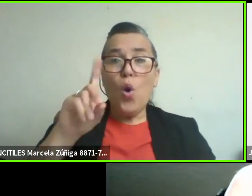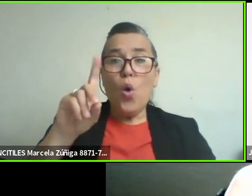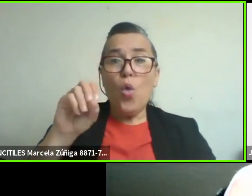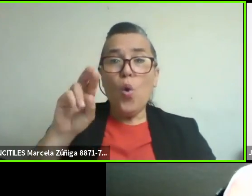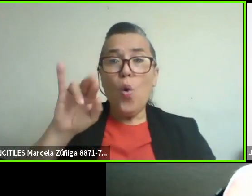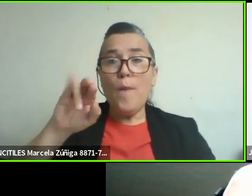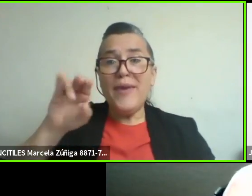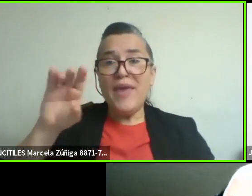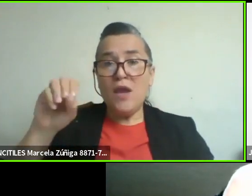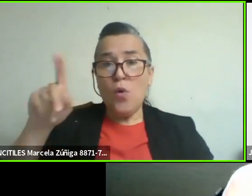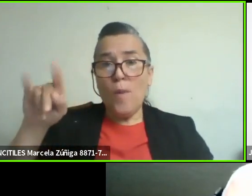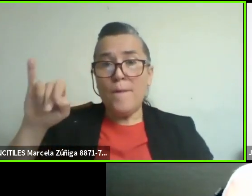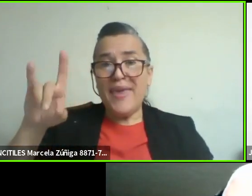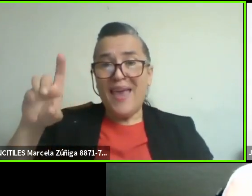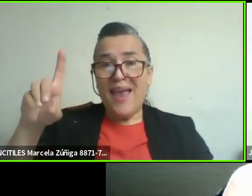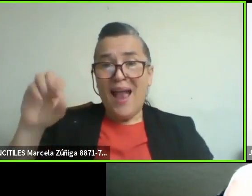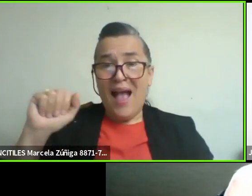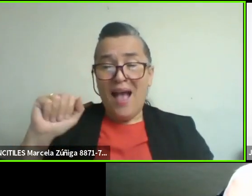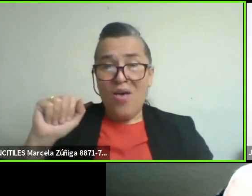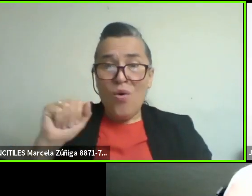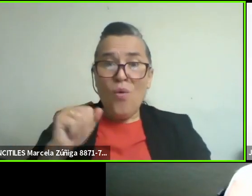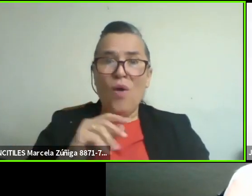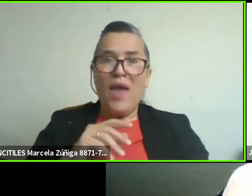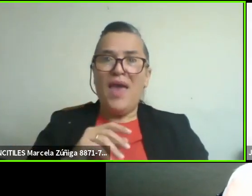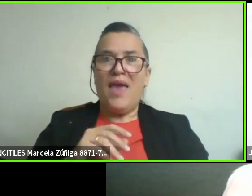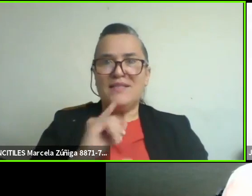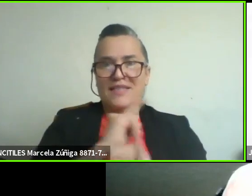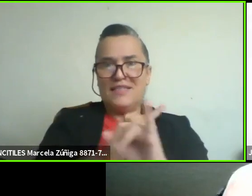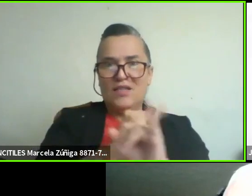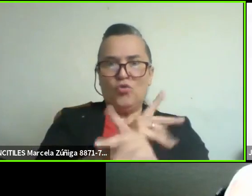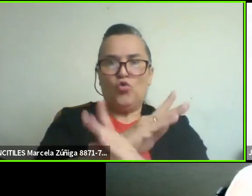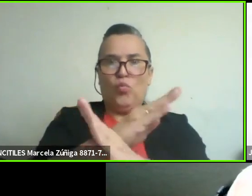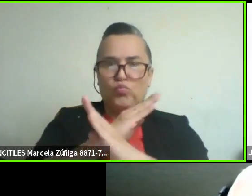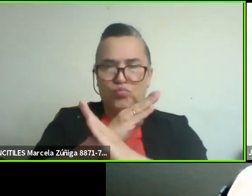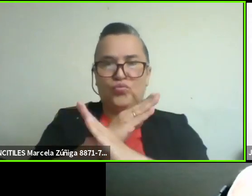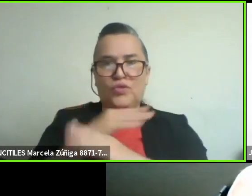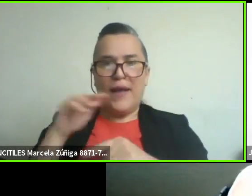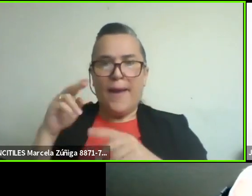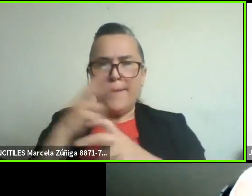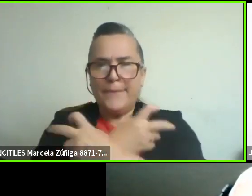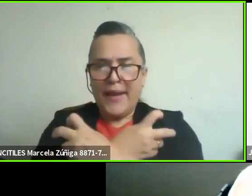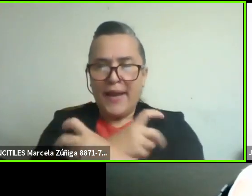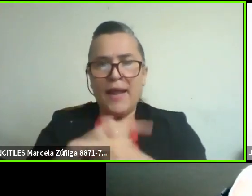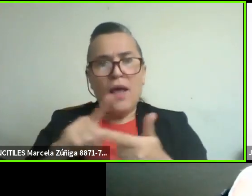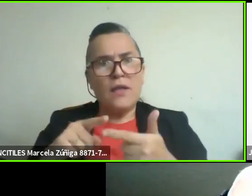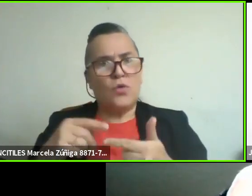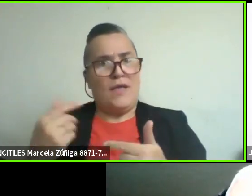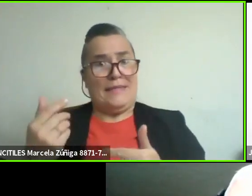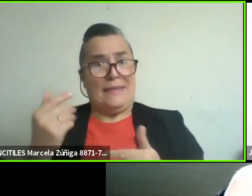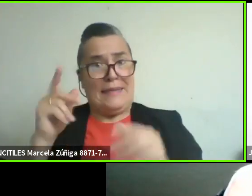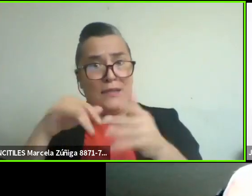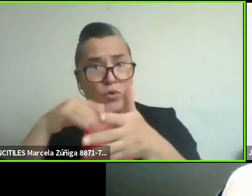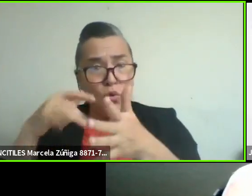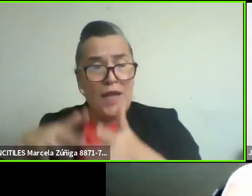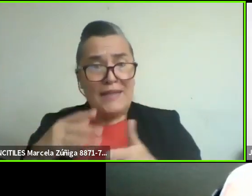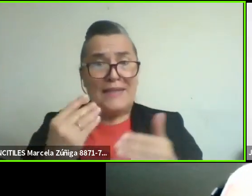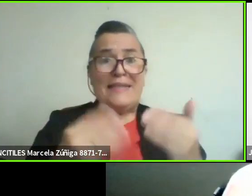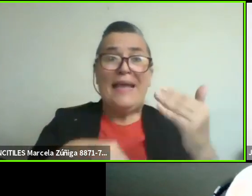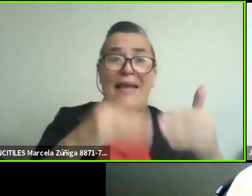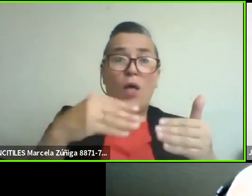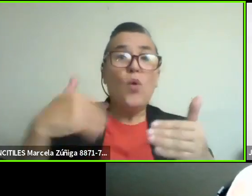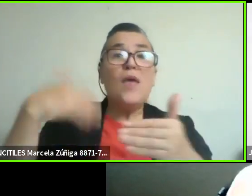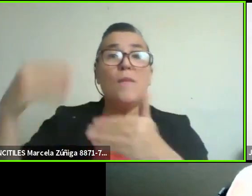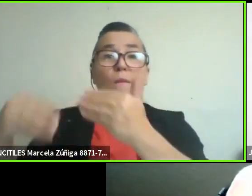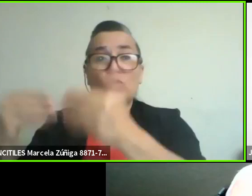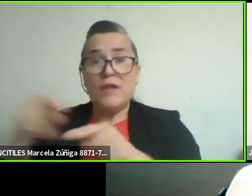laboratorios es que mucho de la dinámica de investigación la llevan adelante los estudiantes de grado y posgrado a través de sus tesis verdad esto es una realidad